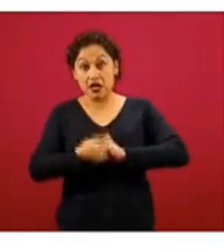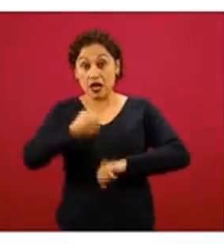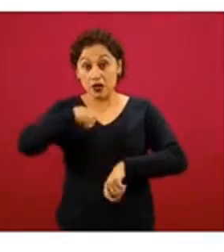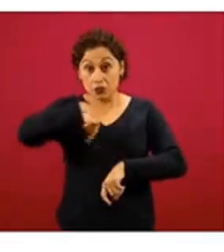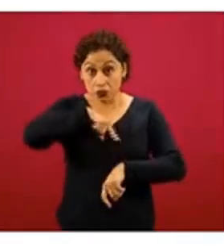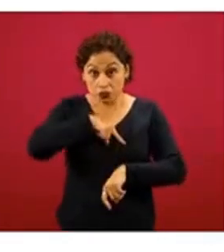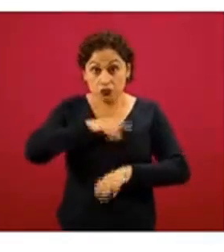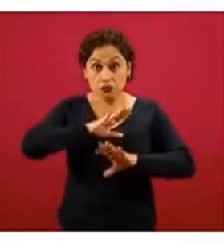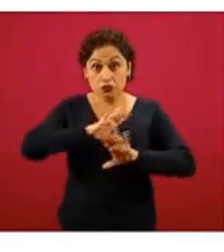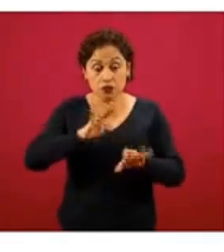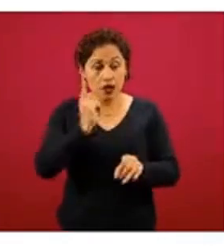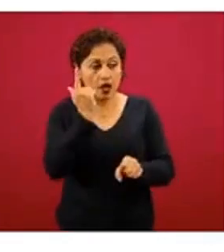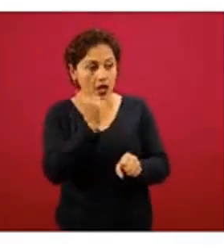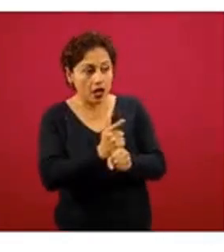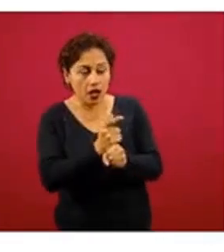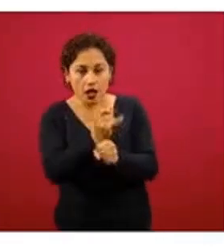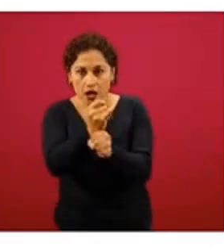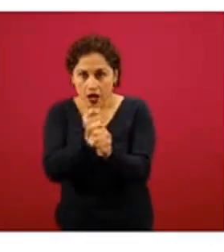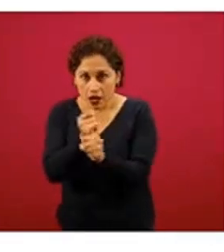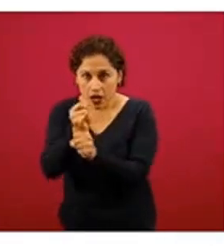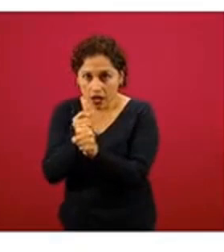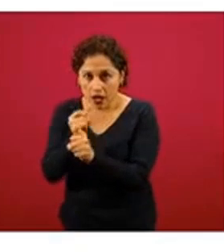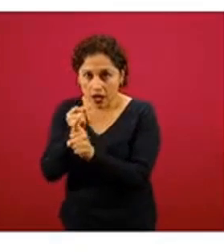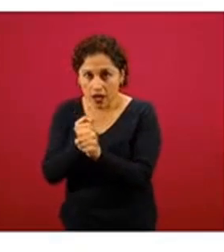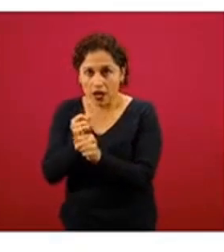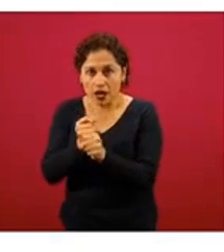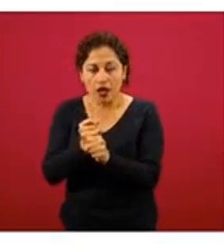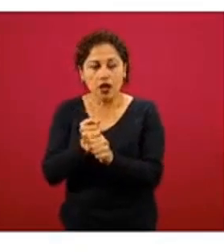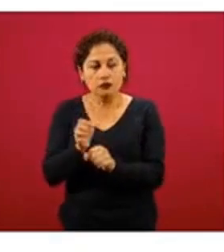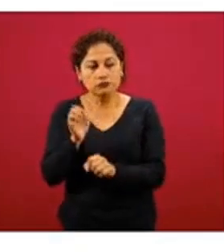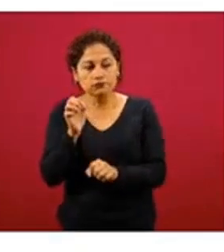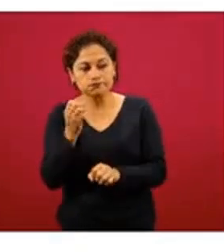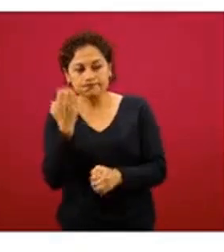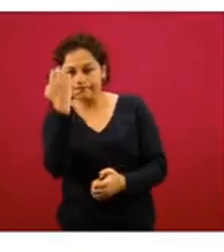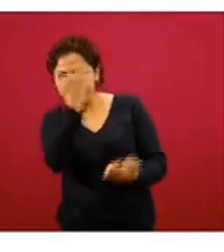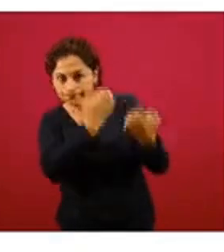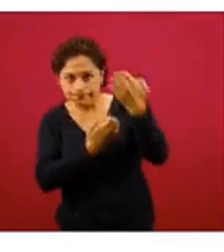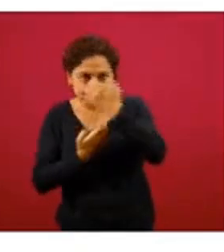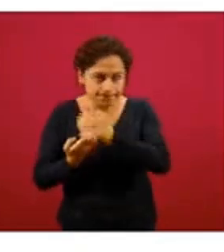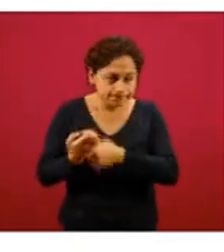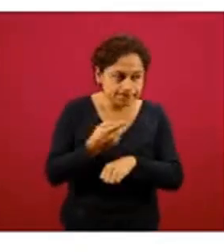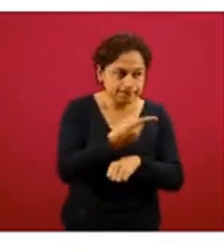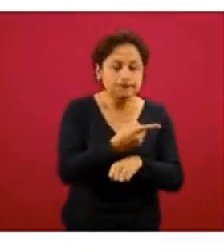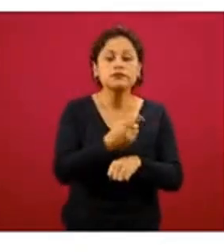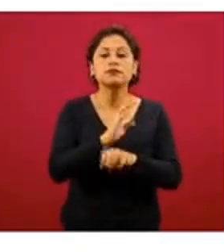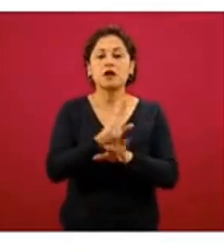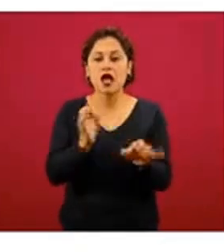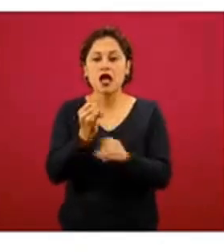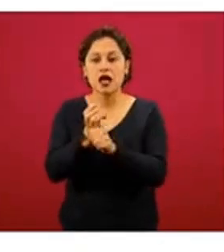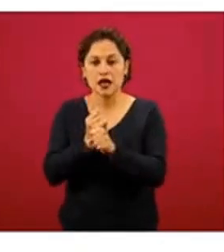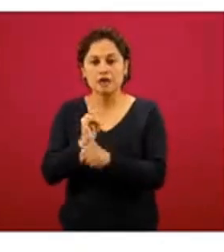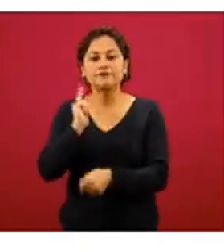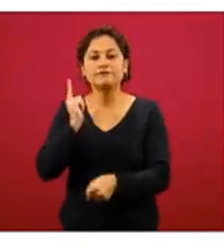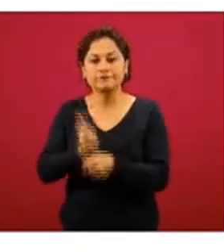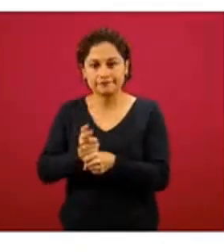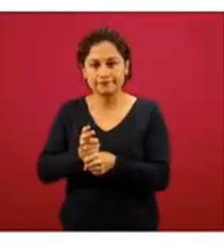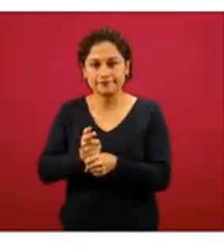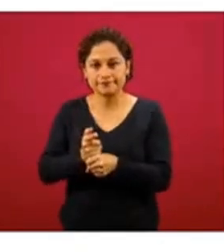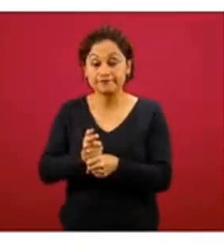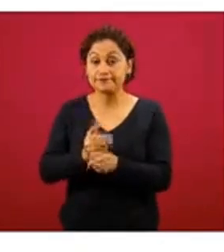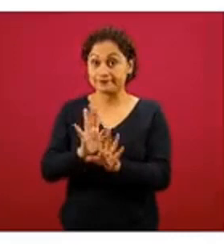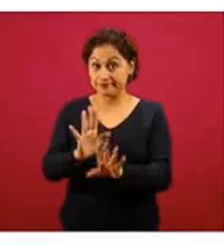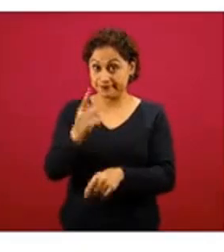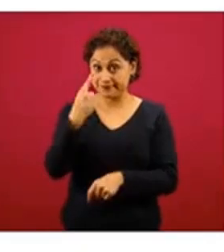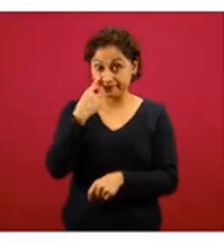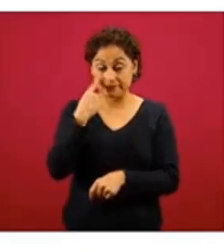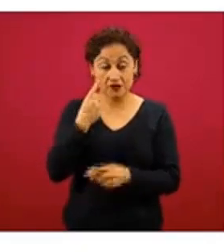para poder actuar en cada uno de estos pasos. Y aquí tenemos, por ejemplo, el más importante es actuar aquí donde está